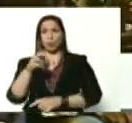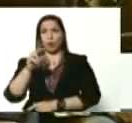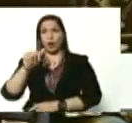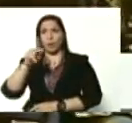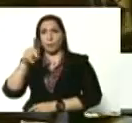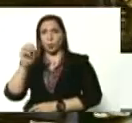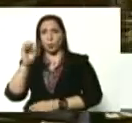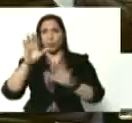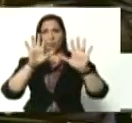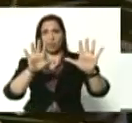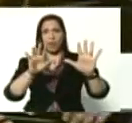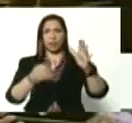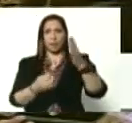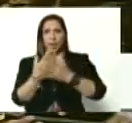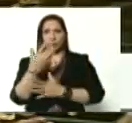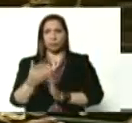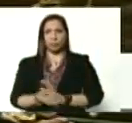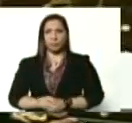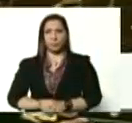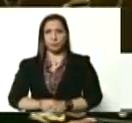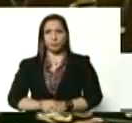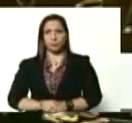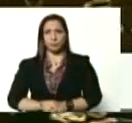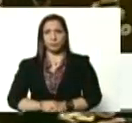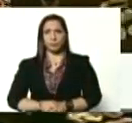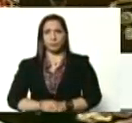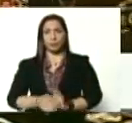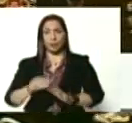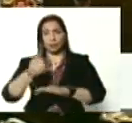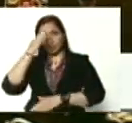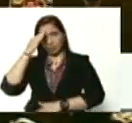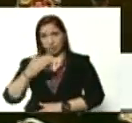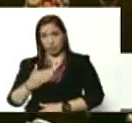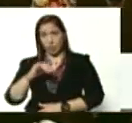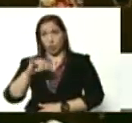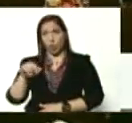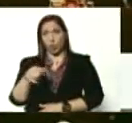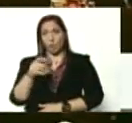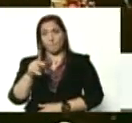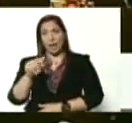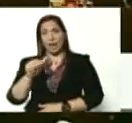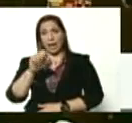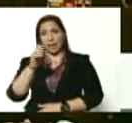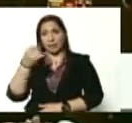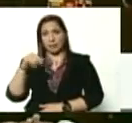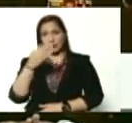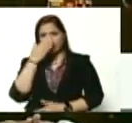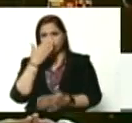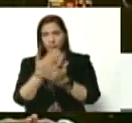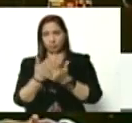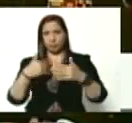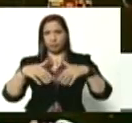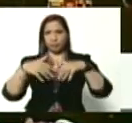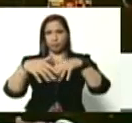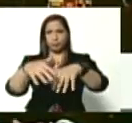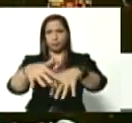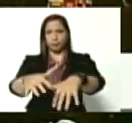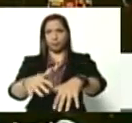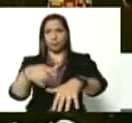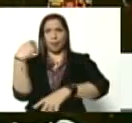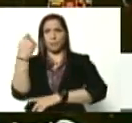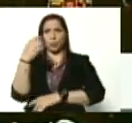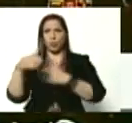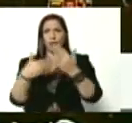10 de mayo desde achaguas el general josé antonio páez sale al frente de la marcha del ejército de apure